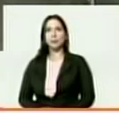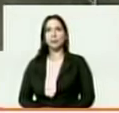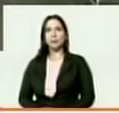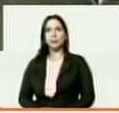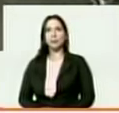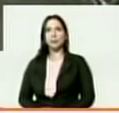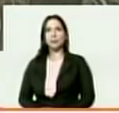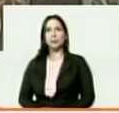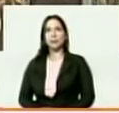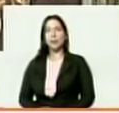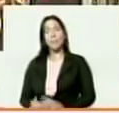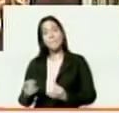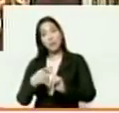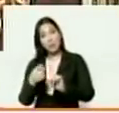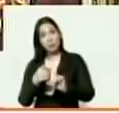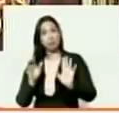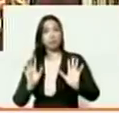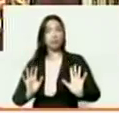Bueno, en primer lugar,